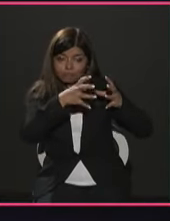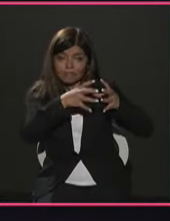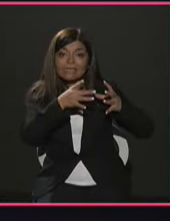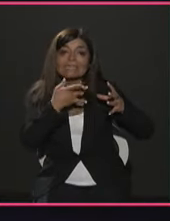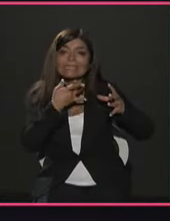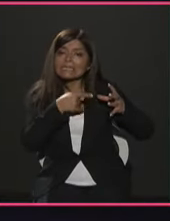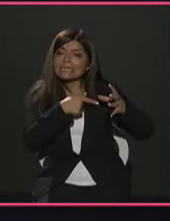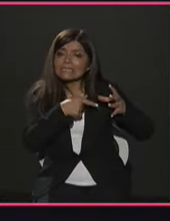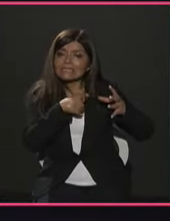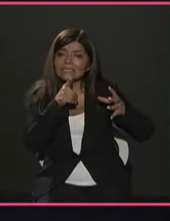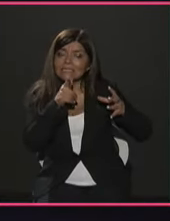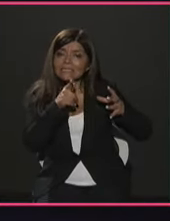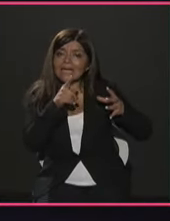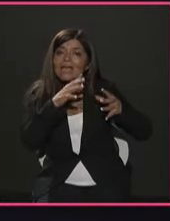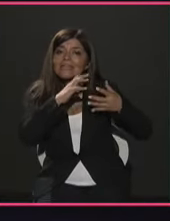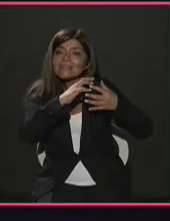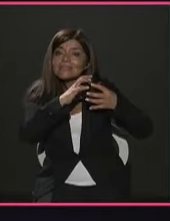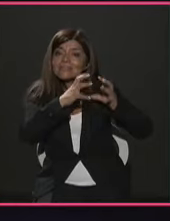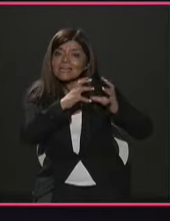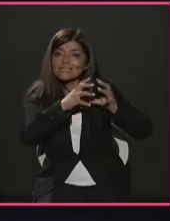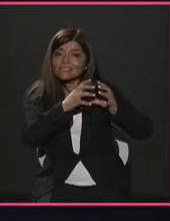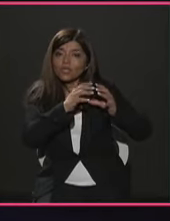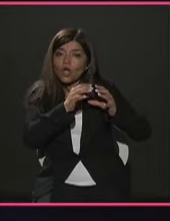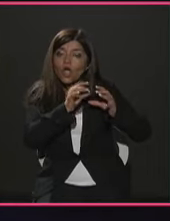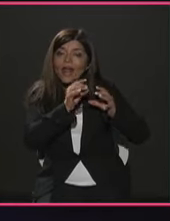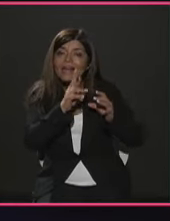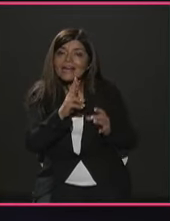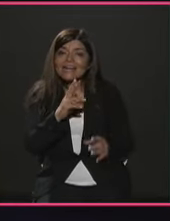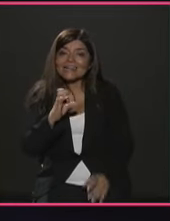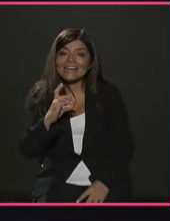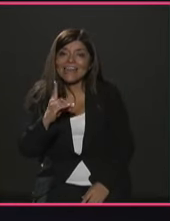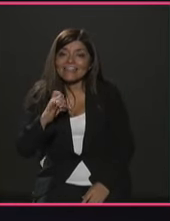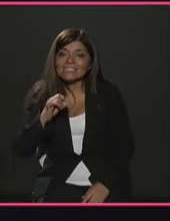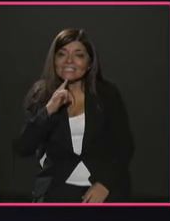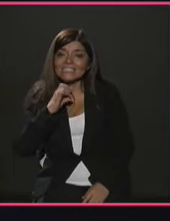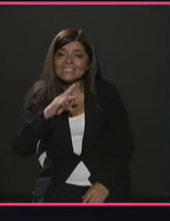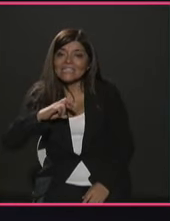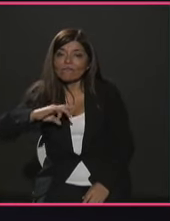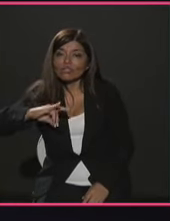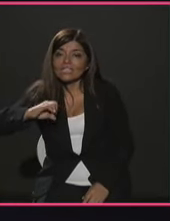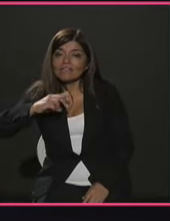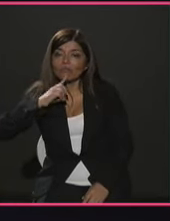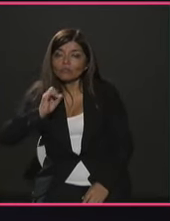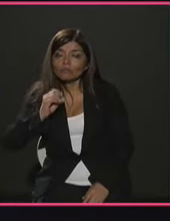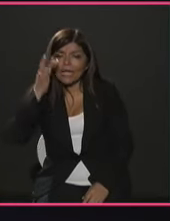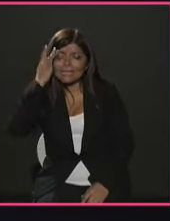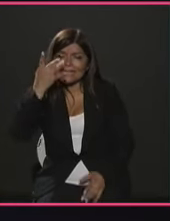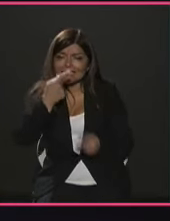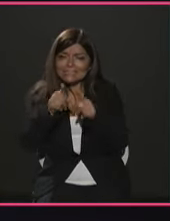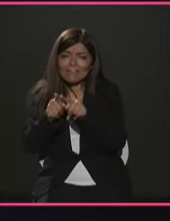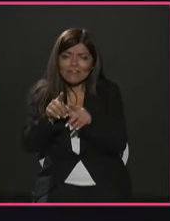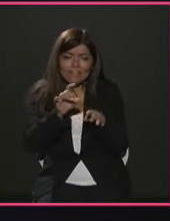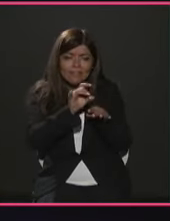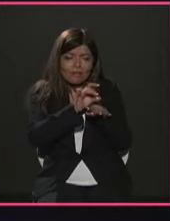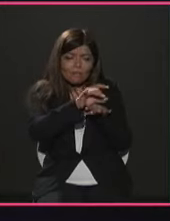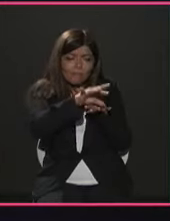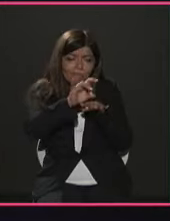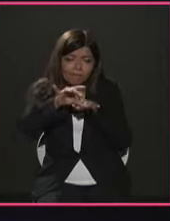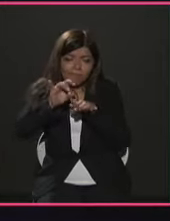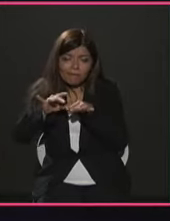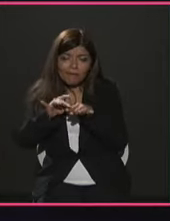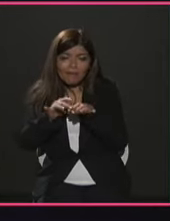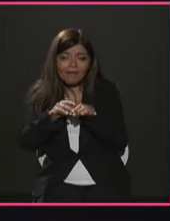tiene lo que se llama un cerebro redistributivo o inteligencia redistributiva